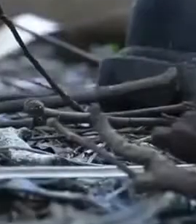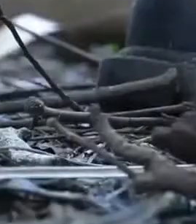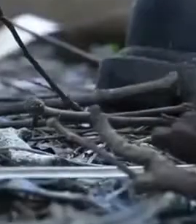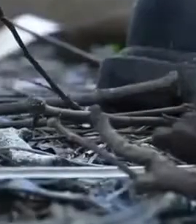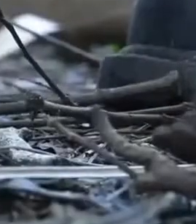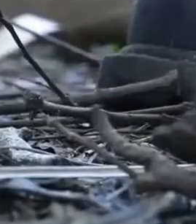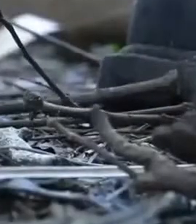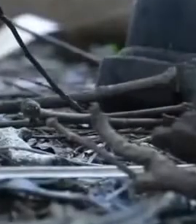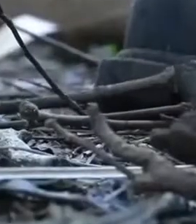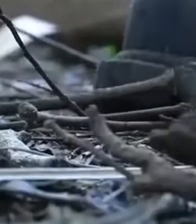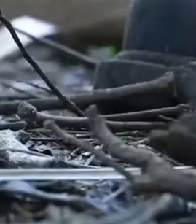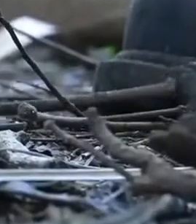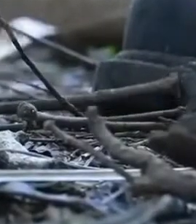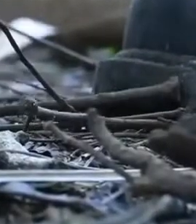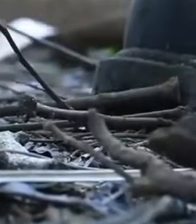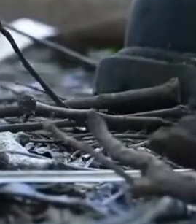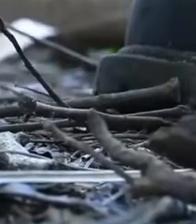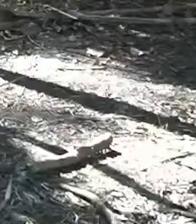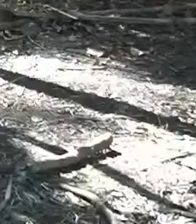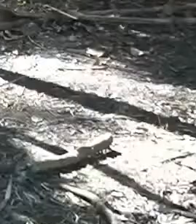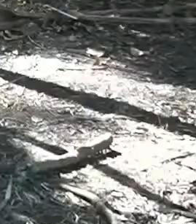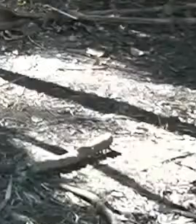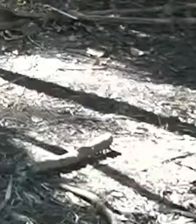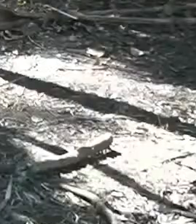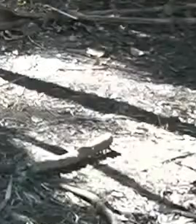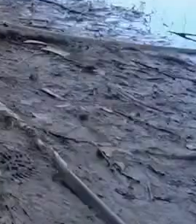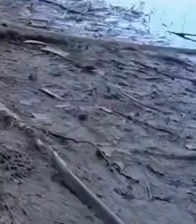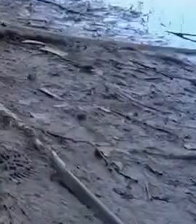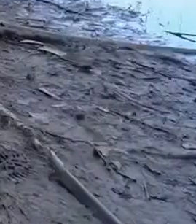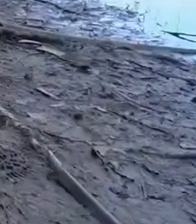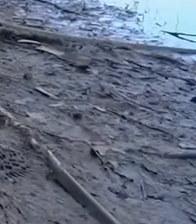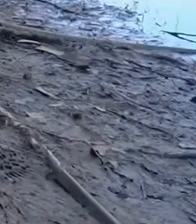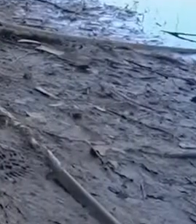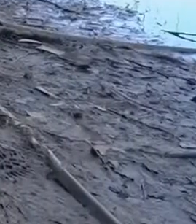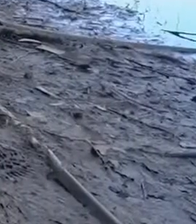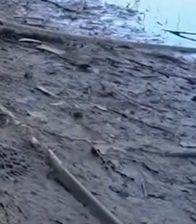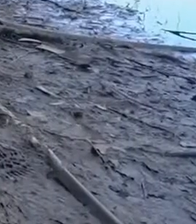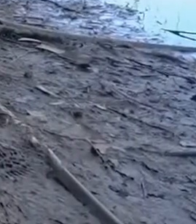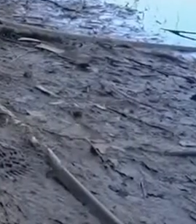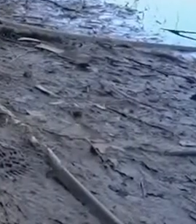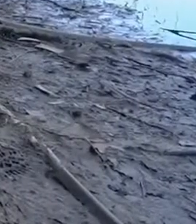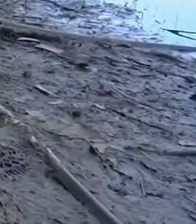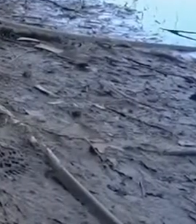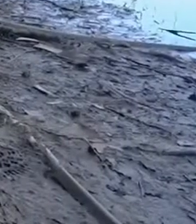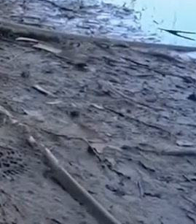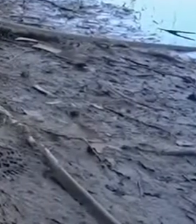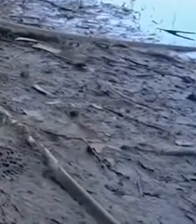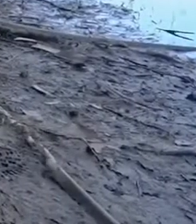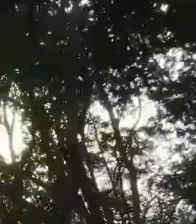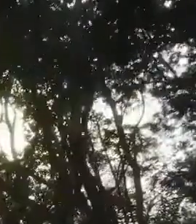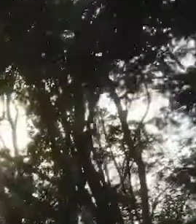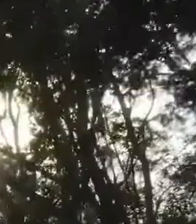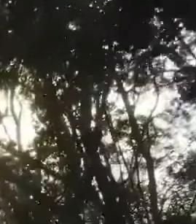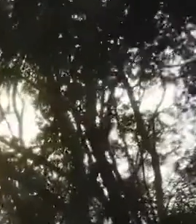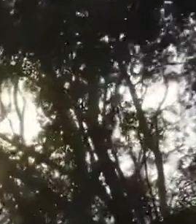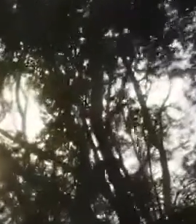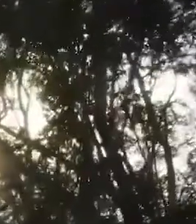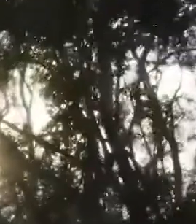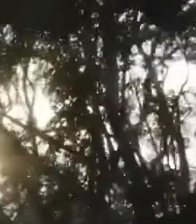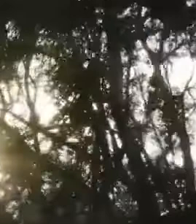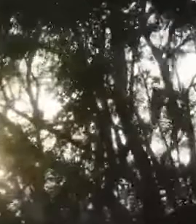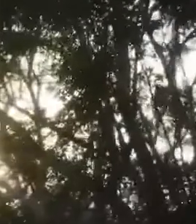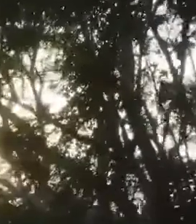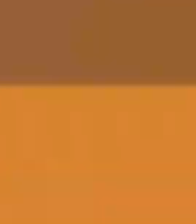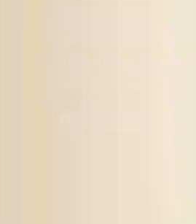ahuyentamiento, detección y liberación. El Tren Maya es un aliado de la conservación de las especies del sureste. El